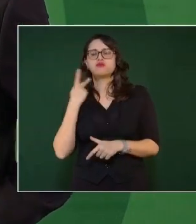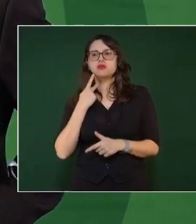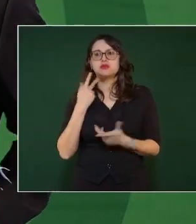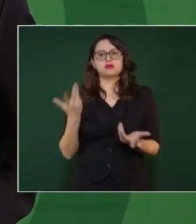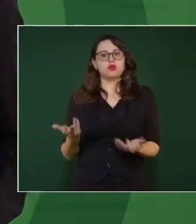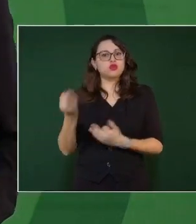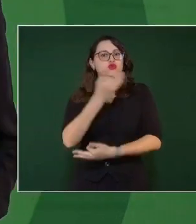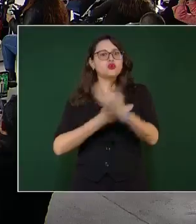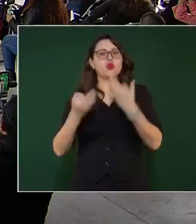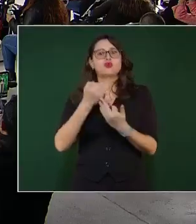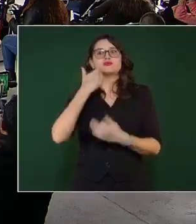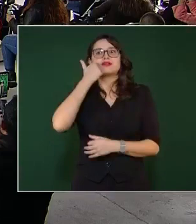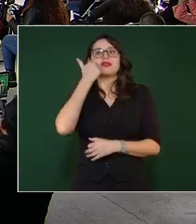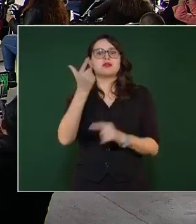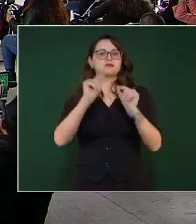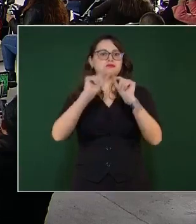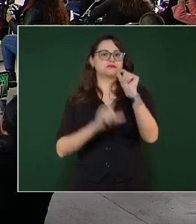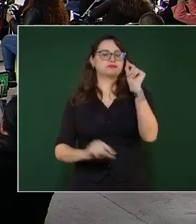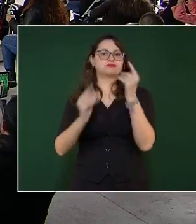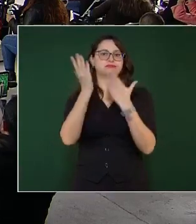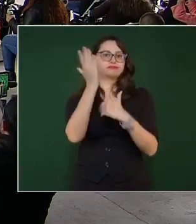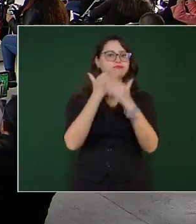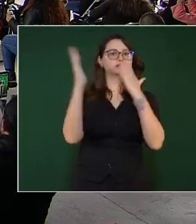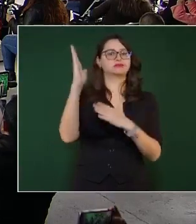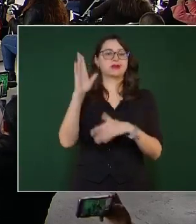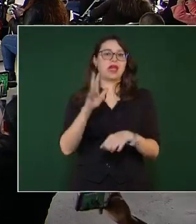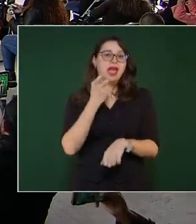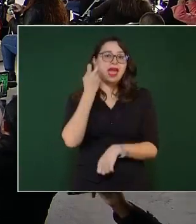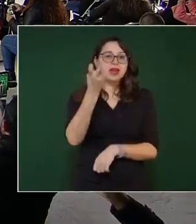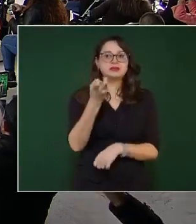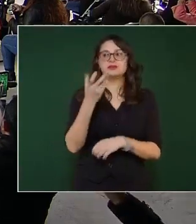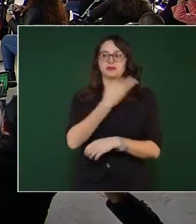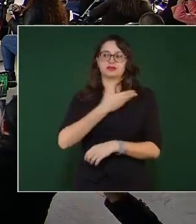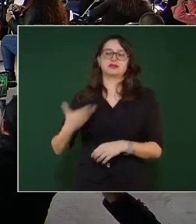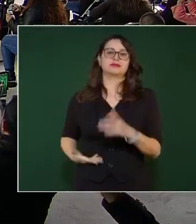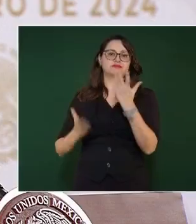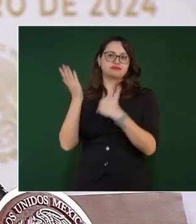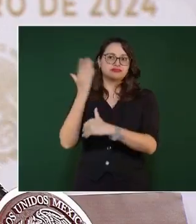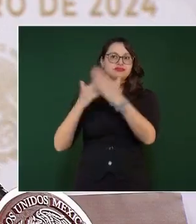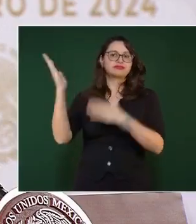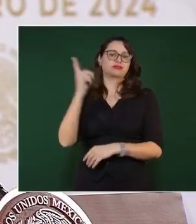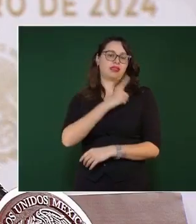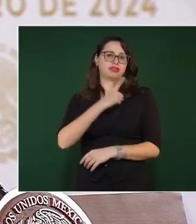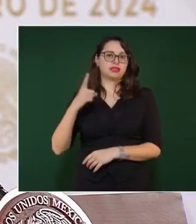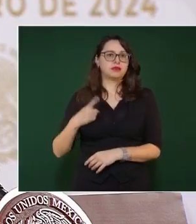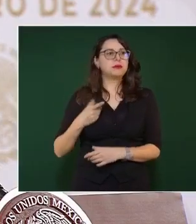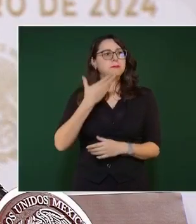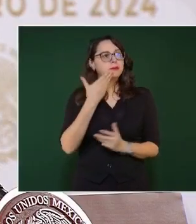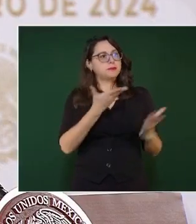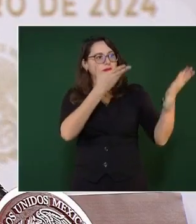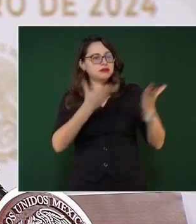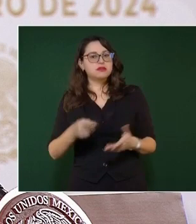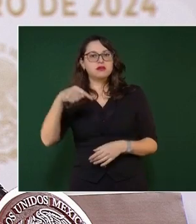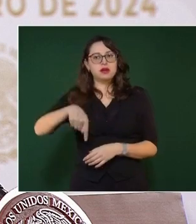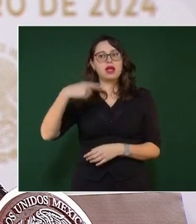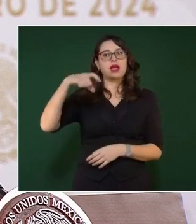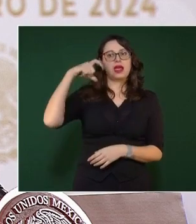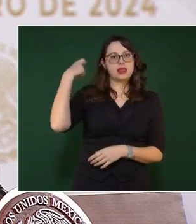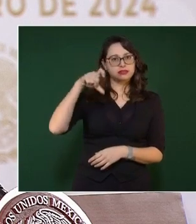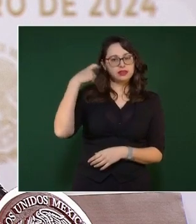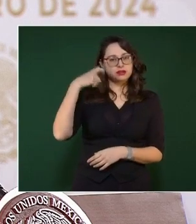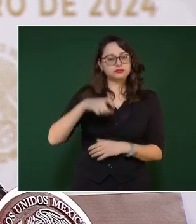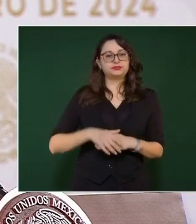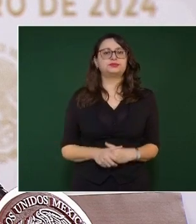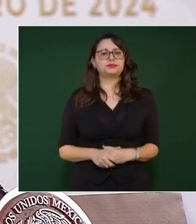por venir aquí a Querétaro, su estado. Hoy es un día muy especial tuvimos el gusto de sostener la reunión de seguridad hace